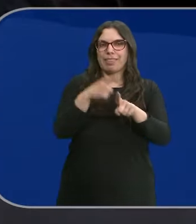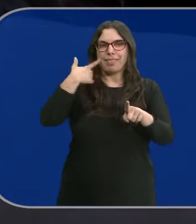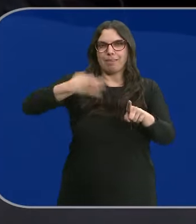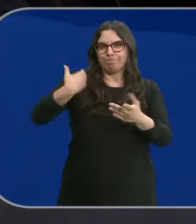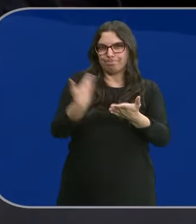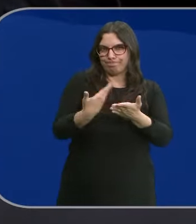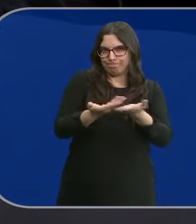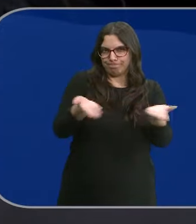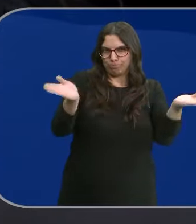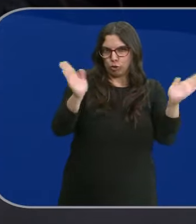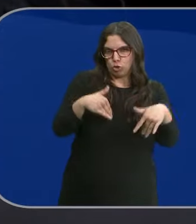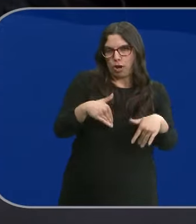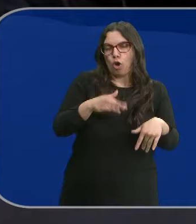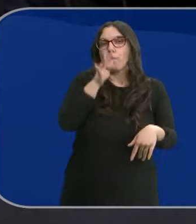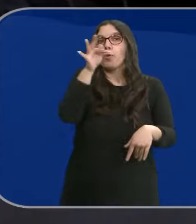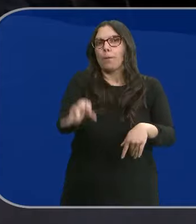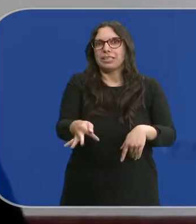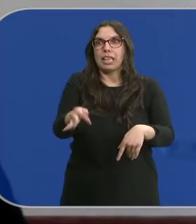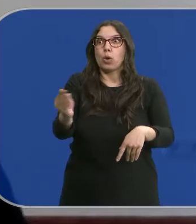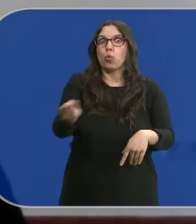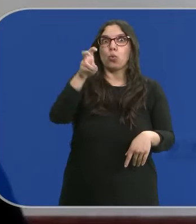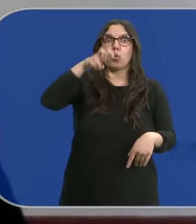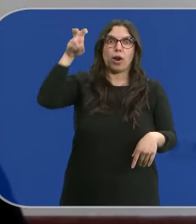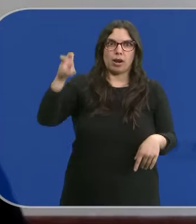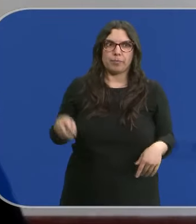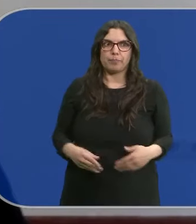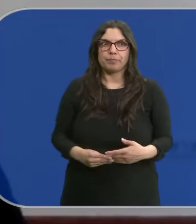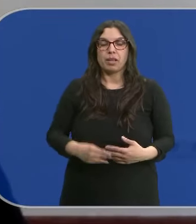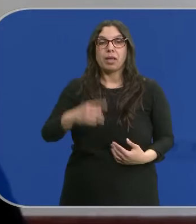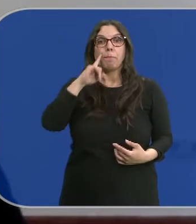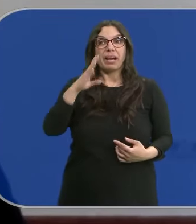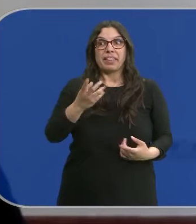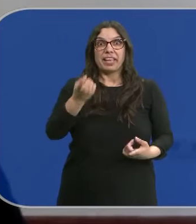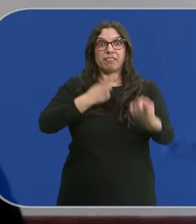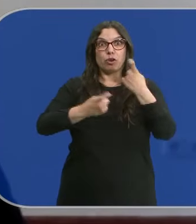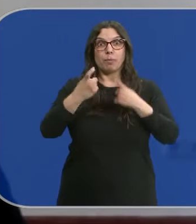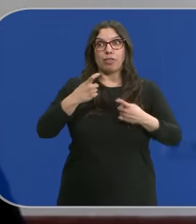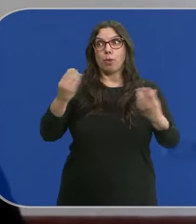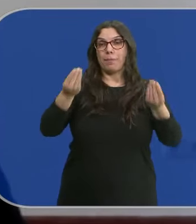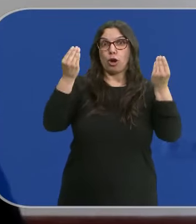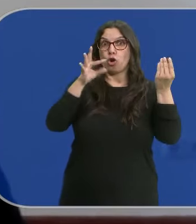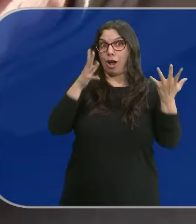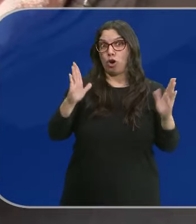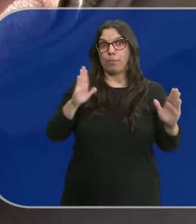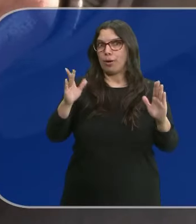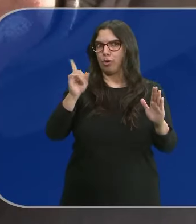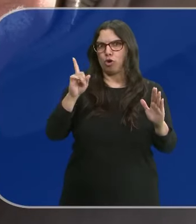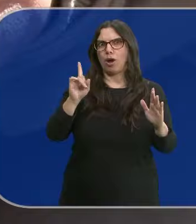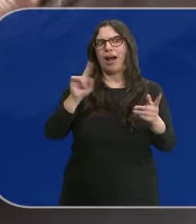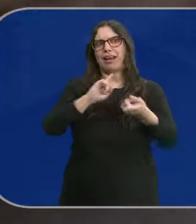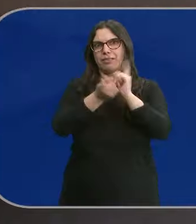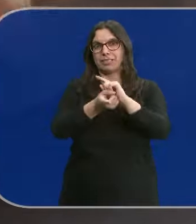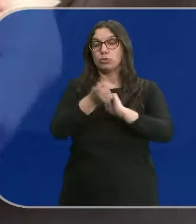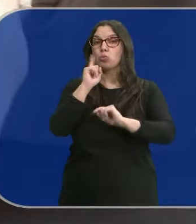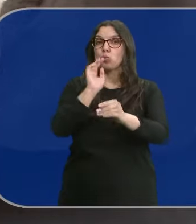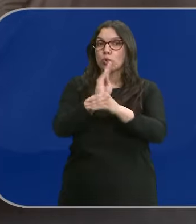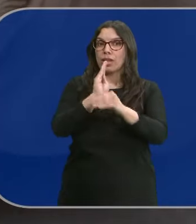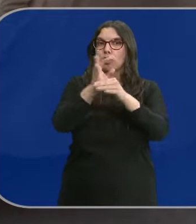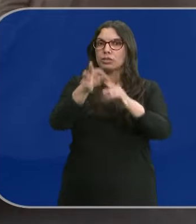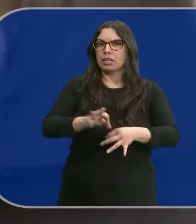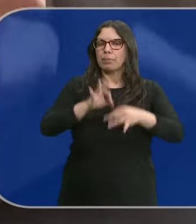demostrar o que prometen curación de enfermedades. Parece que estamos mejor informados, pero contrariamente estamos infusicados. Por eso siempre hay que